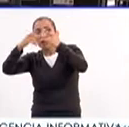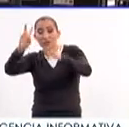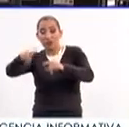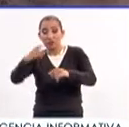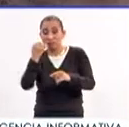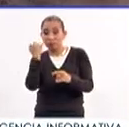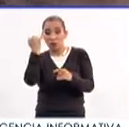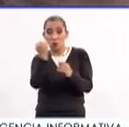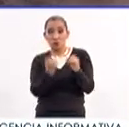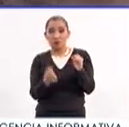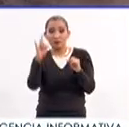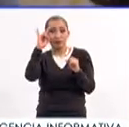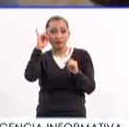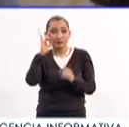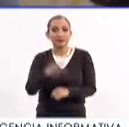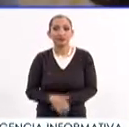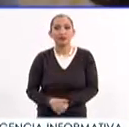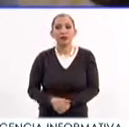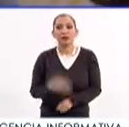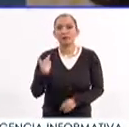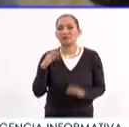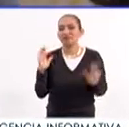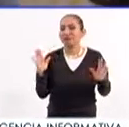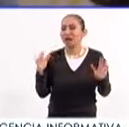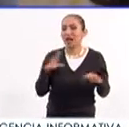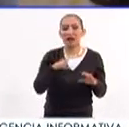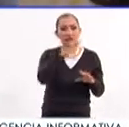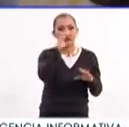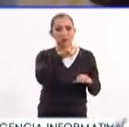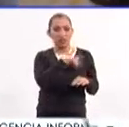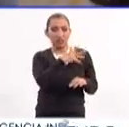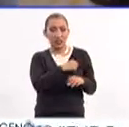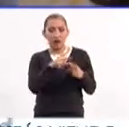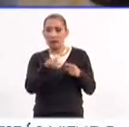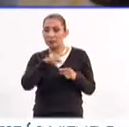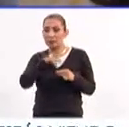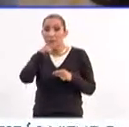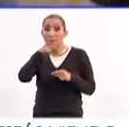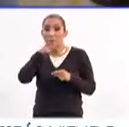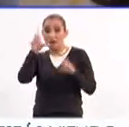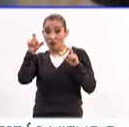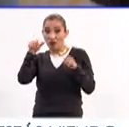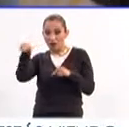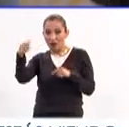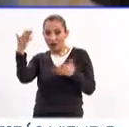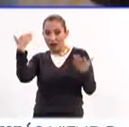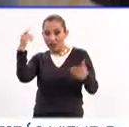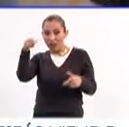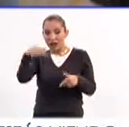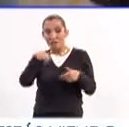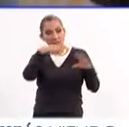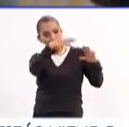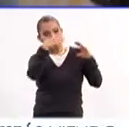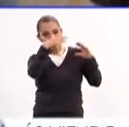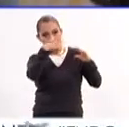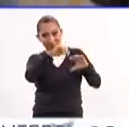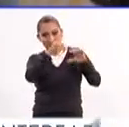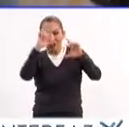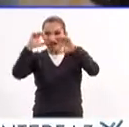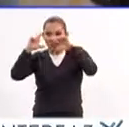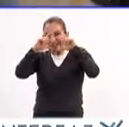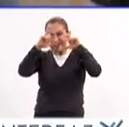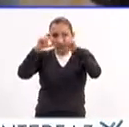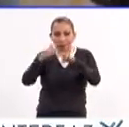ídolos de los pingos. Es algo increíble. Digo, hay fotos de mi hijo, hay fotos de mi papá. Mi papá es el que me enseñó el arte de la